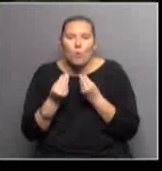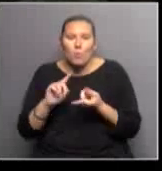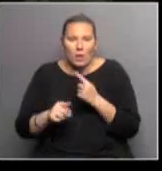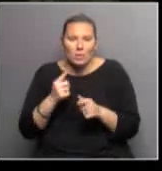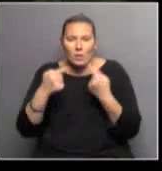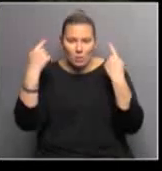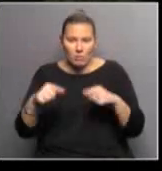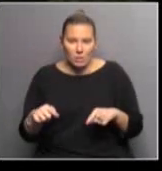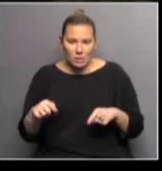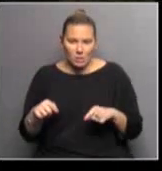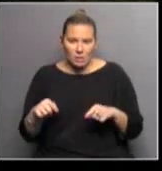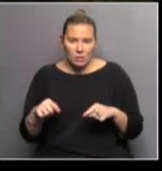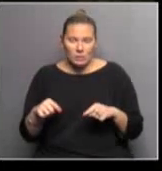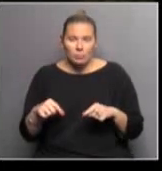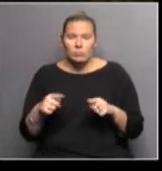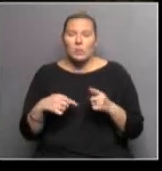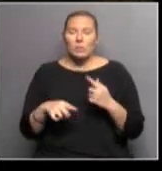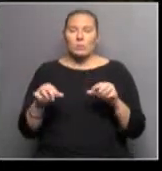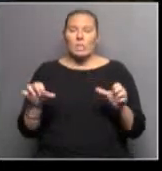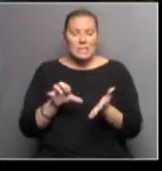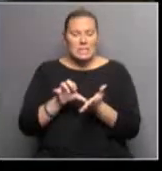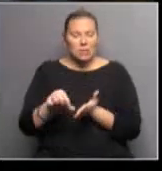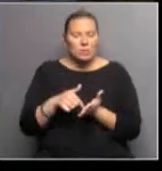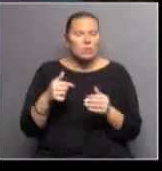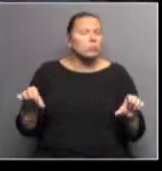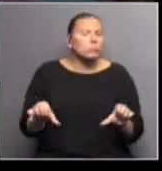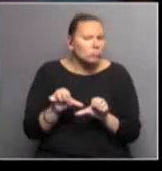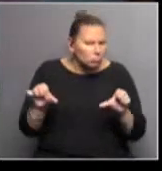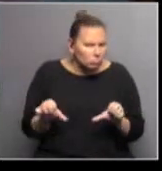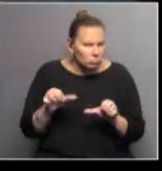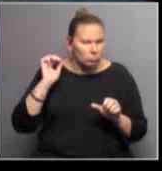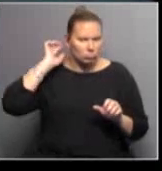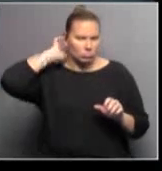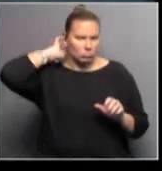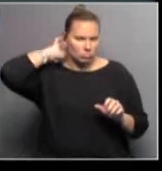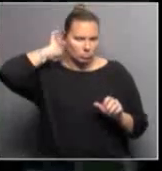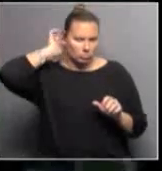tanto, lo que hacemos en este servicio es poder